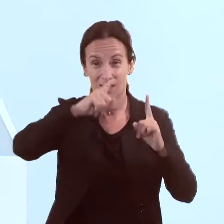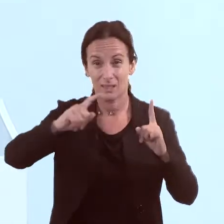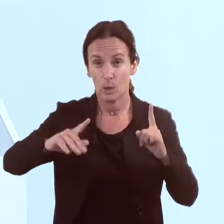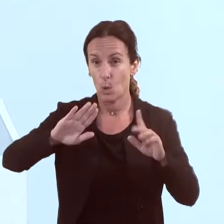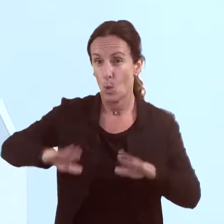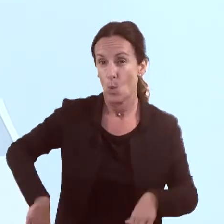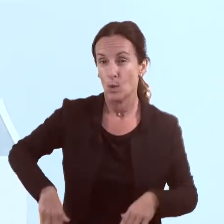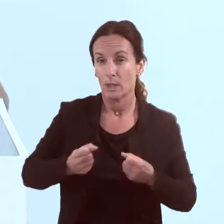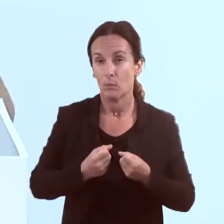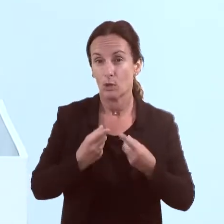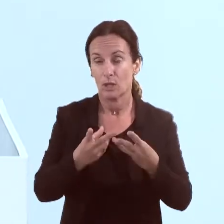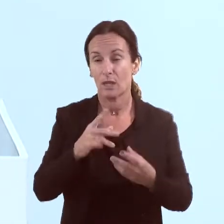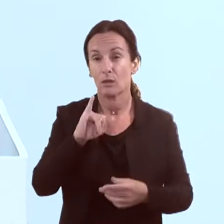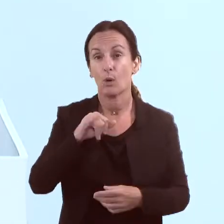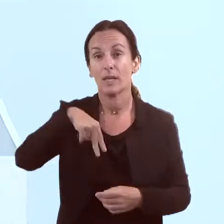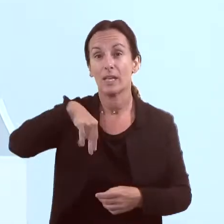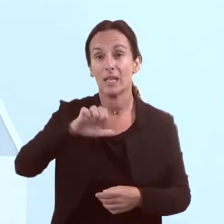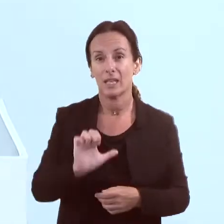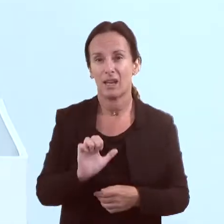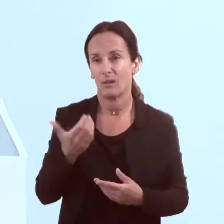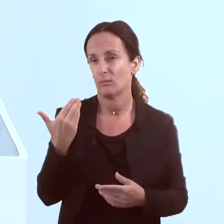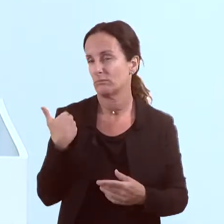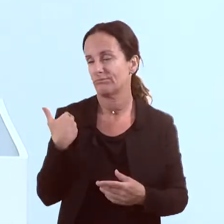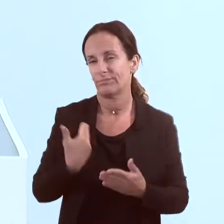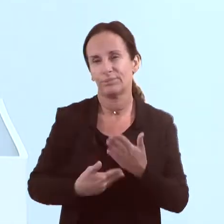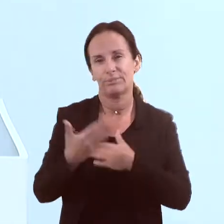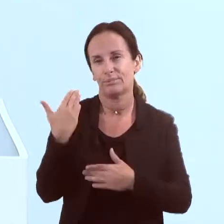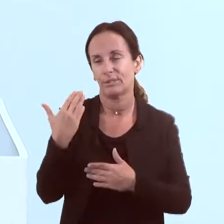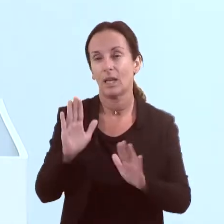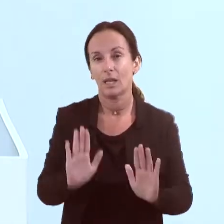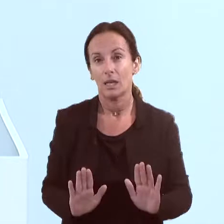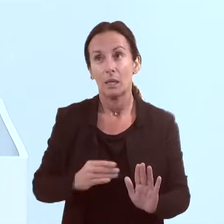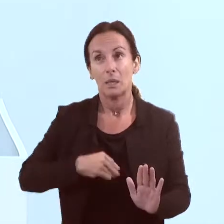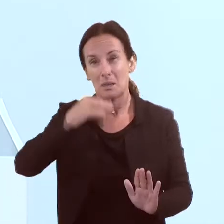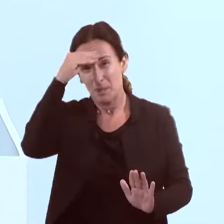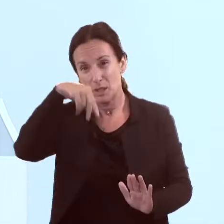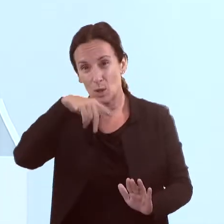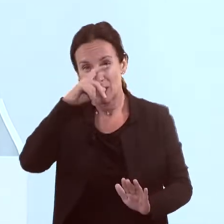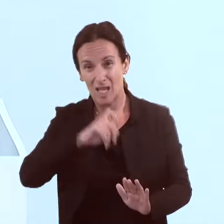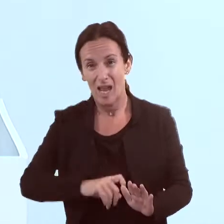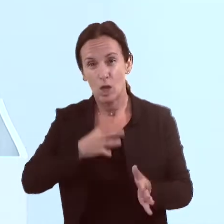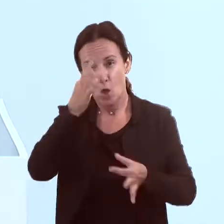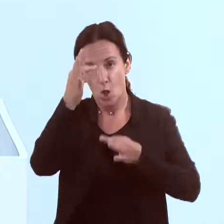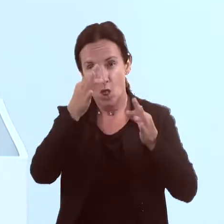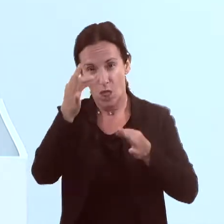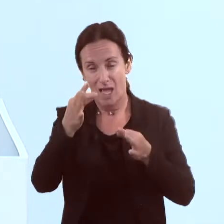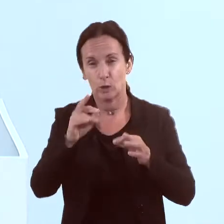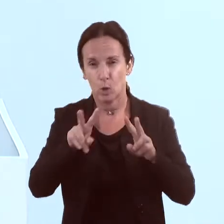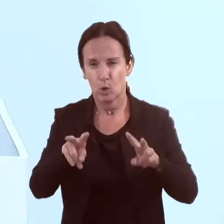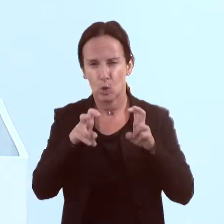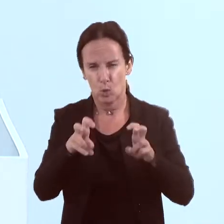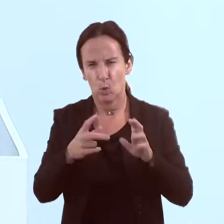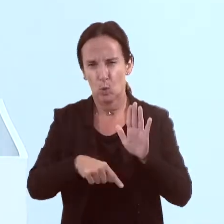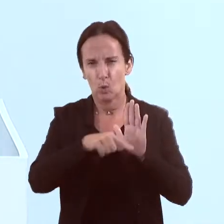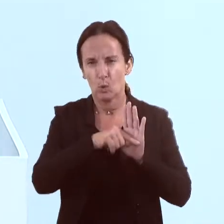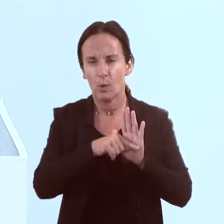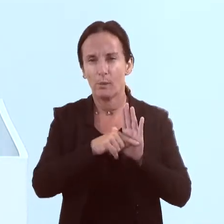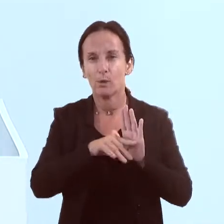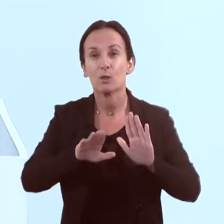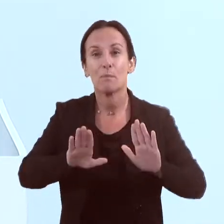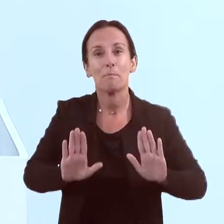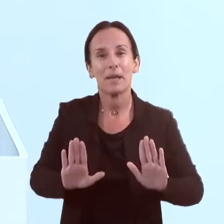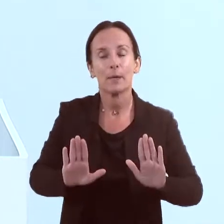censo del INE pues es muy atrasado. Creemos que este año saldrán nuevos datos. No van a terminar probablemente de